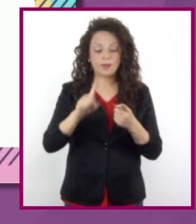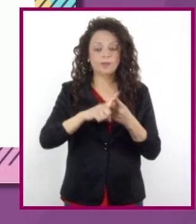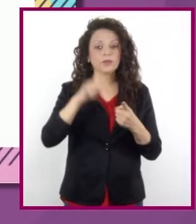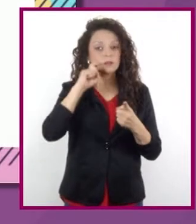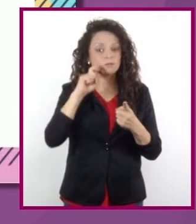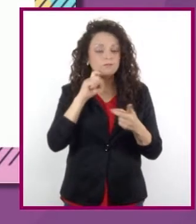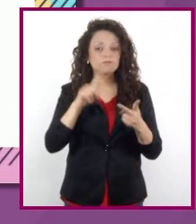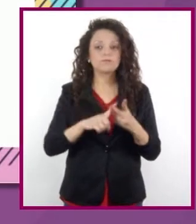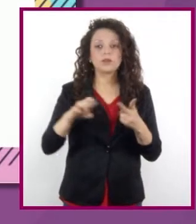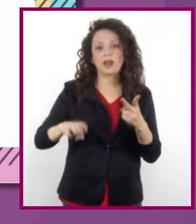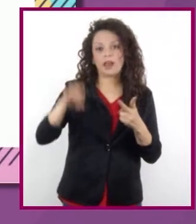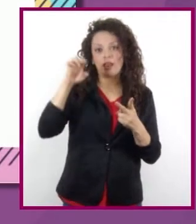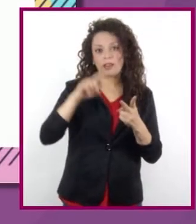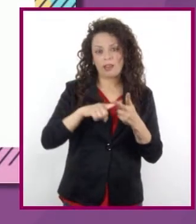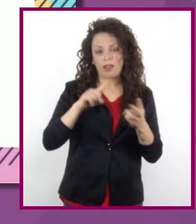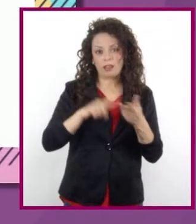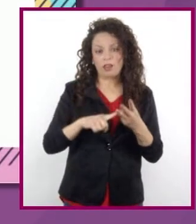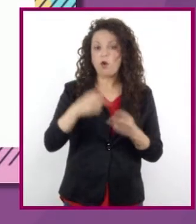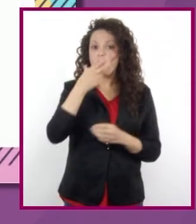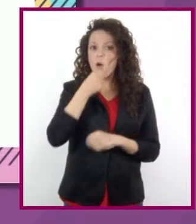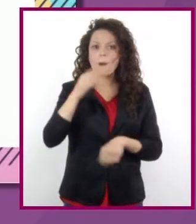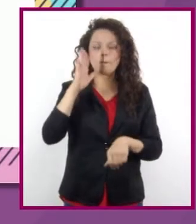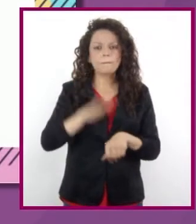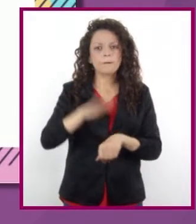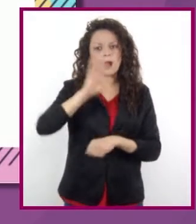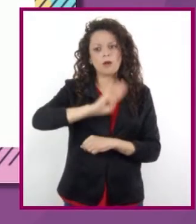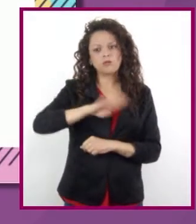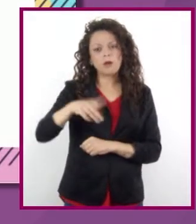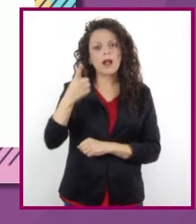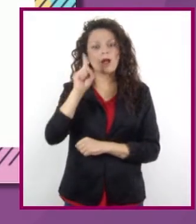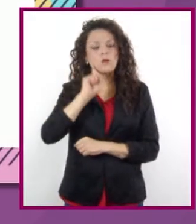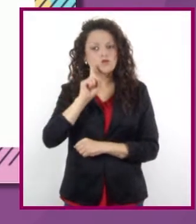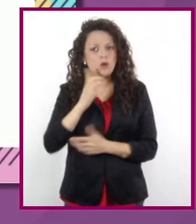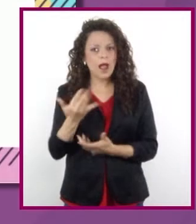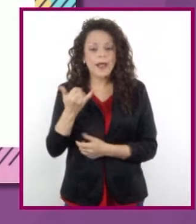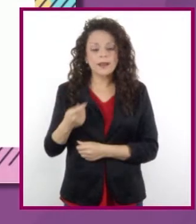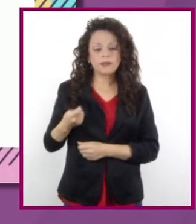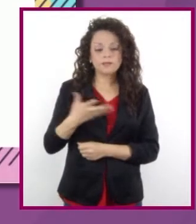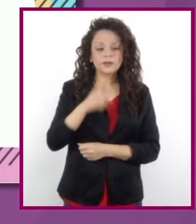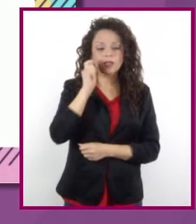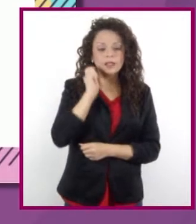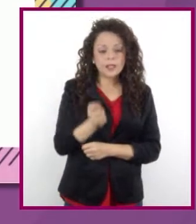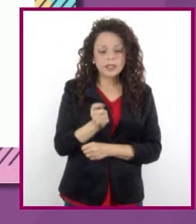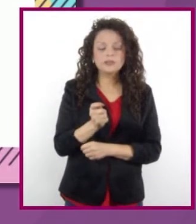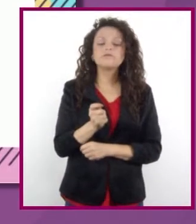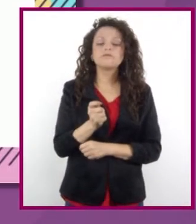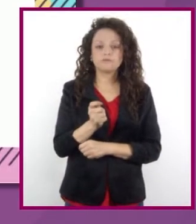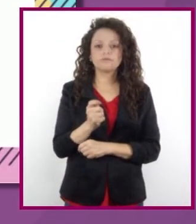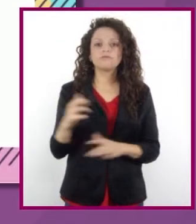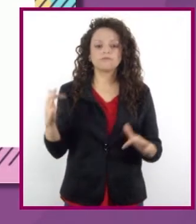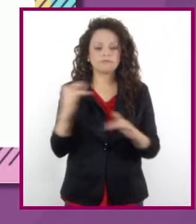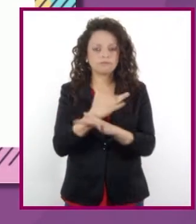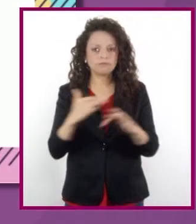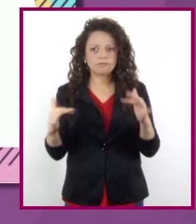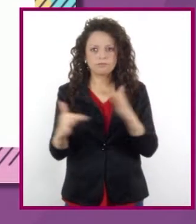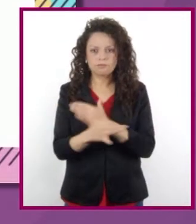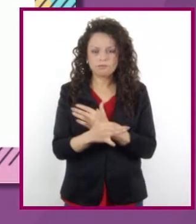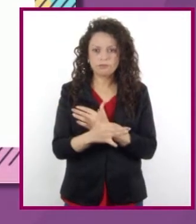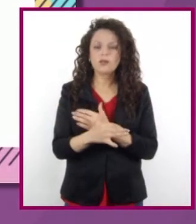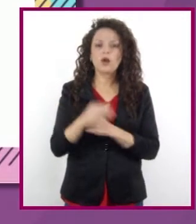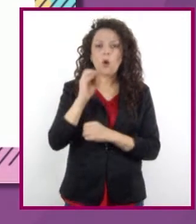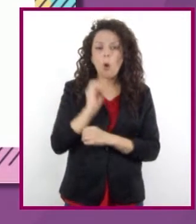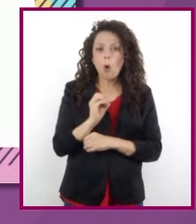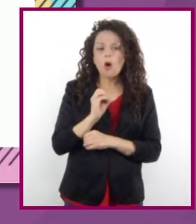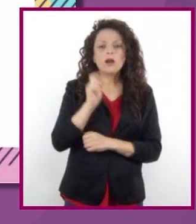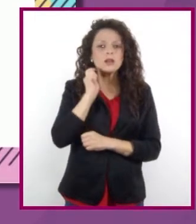sexo, los hombres fallecen más que las mujeres y las llamadas comorbilidades, es decir, se enferman